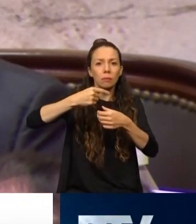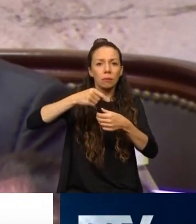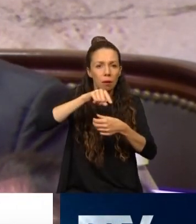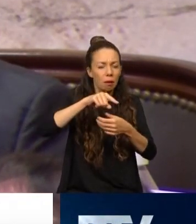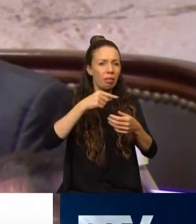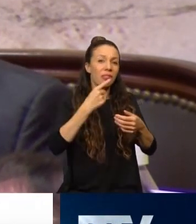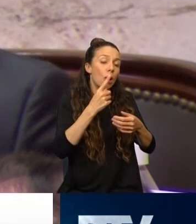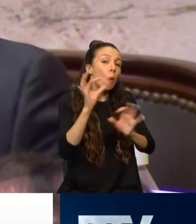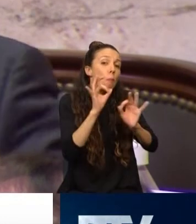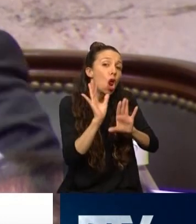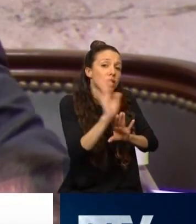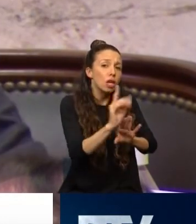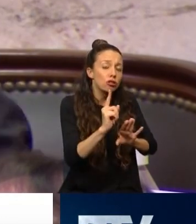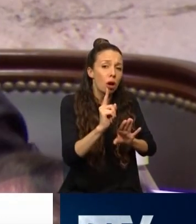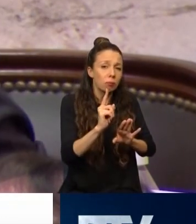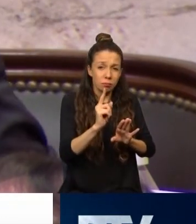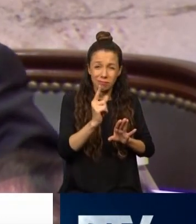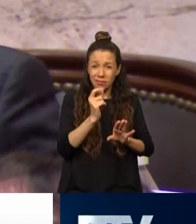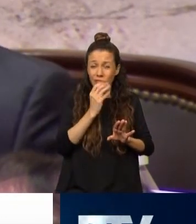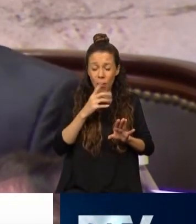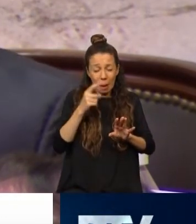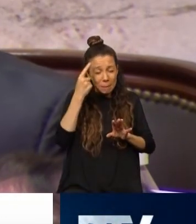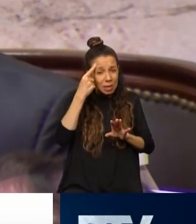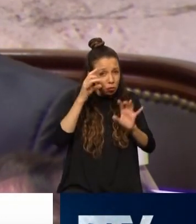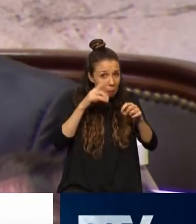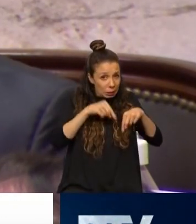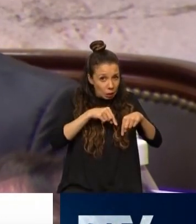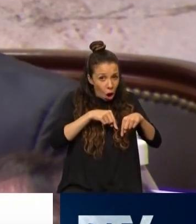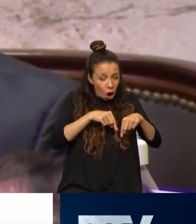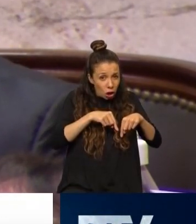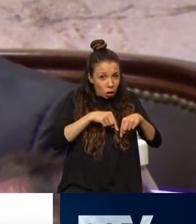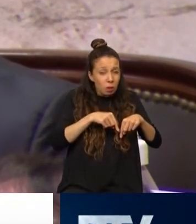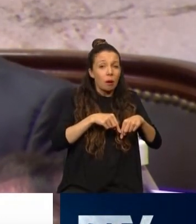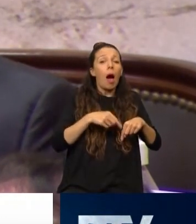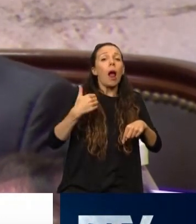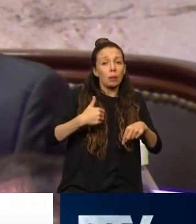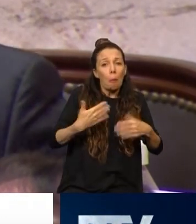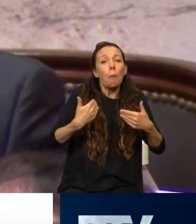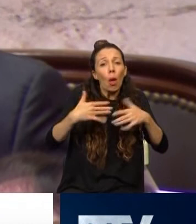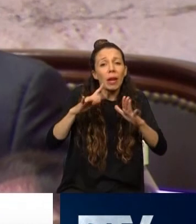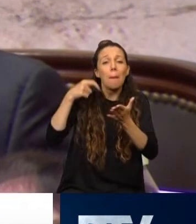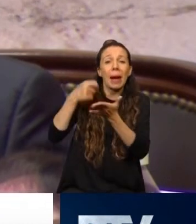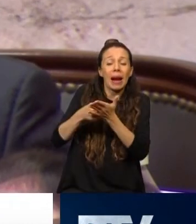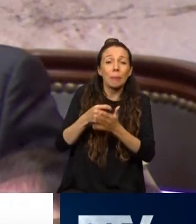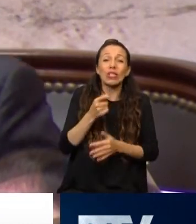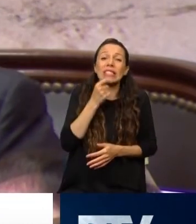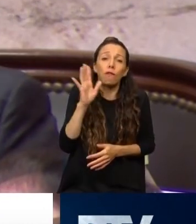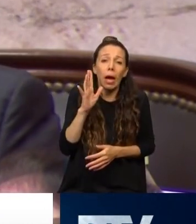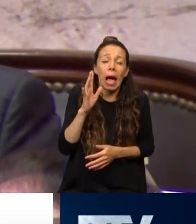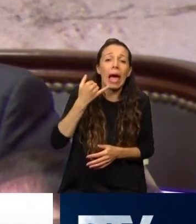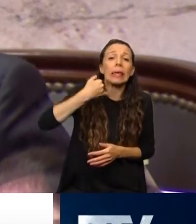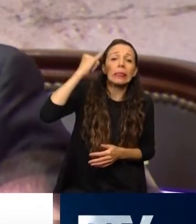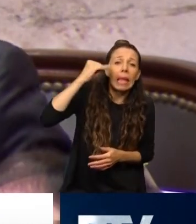hoy, Argentina solamente podría pagar su deuda si la tasa de interés fuera del 3% en